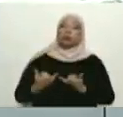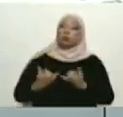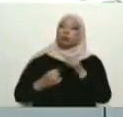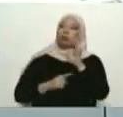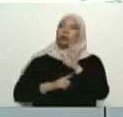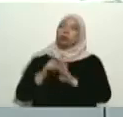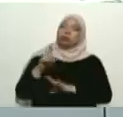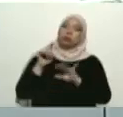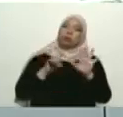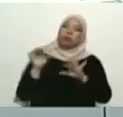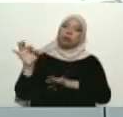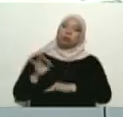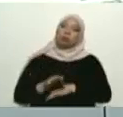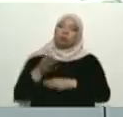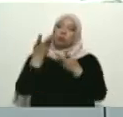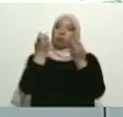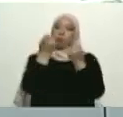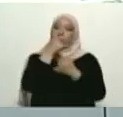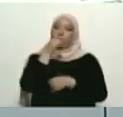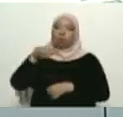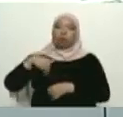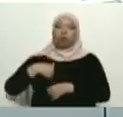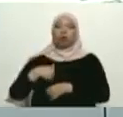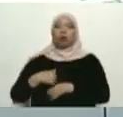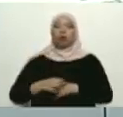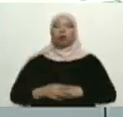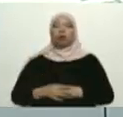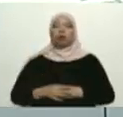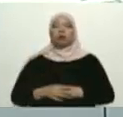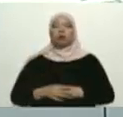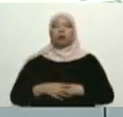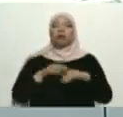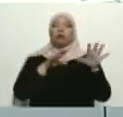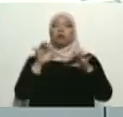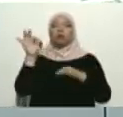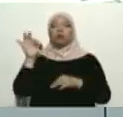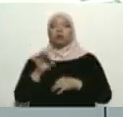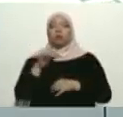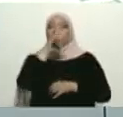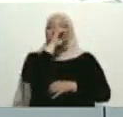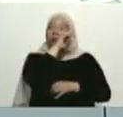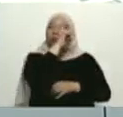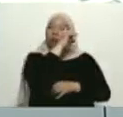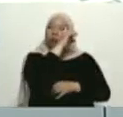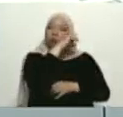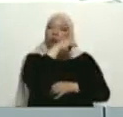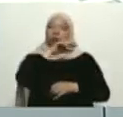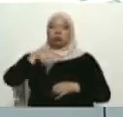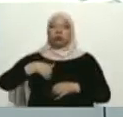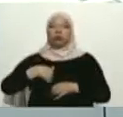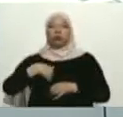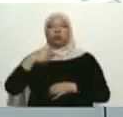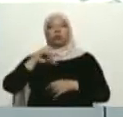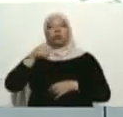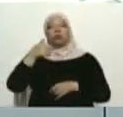por ciento tenemos números muy buenos el caso de Nueva Esparta 90% de ocupación la guaira 91%